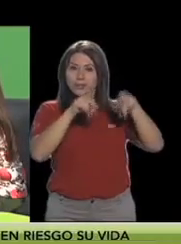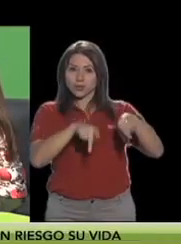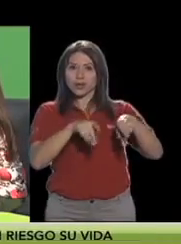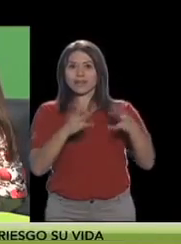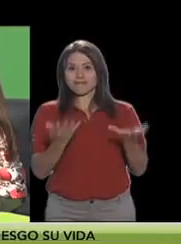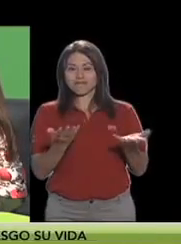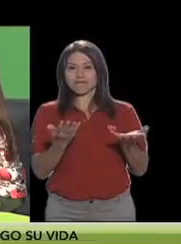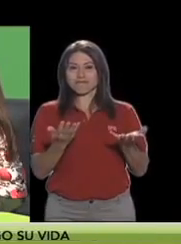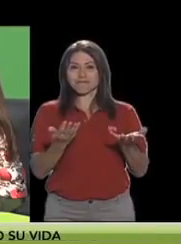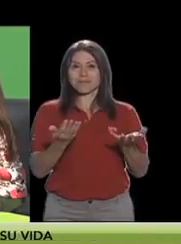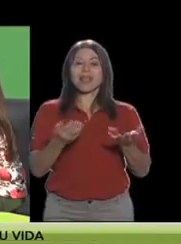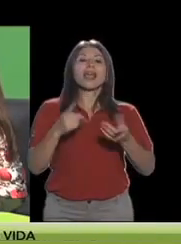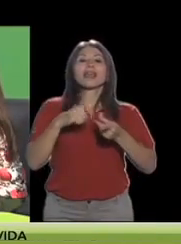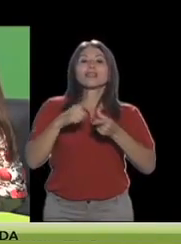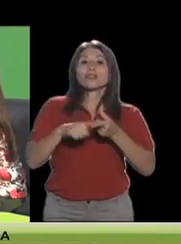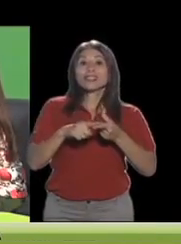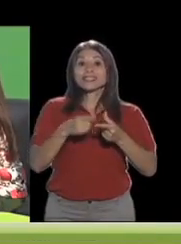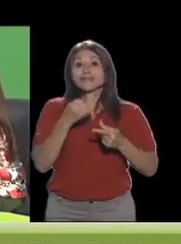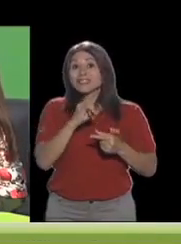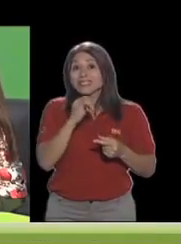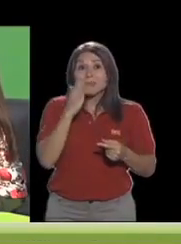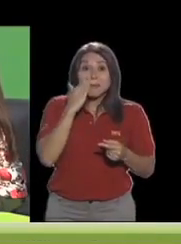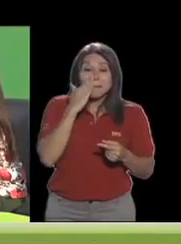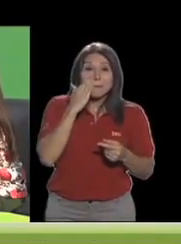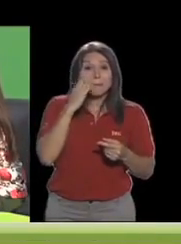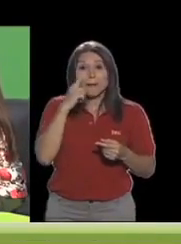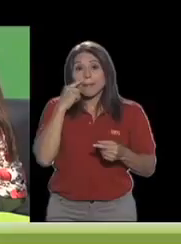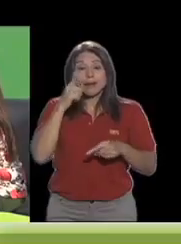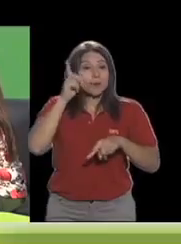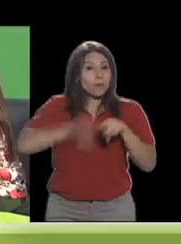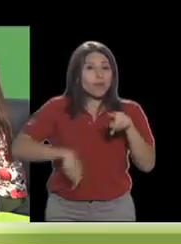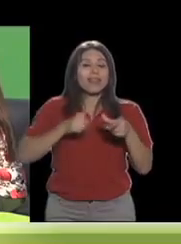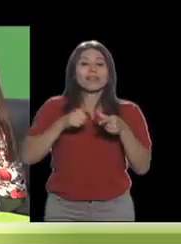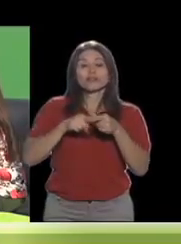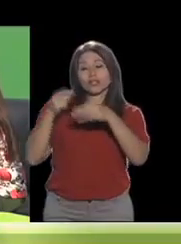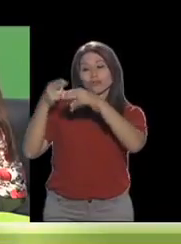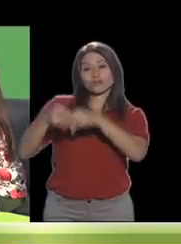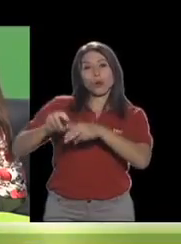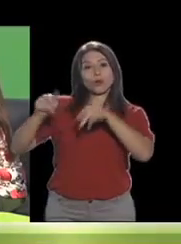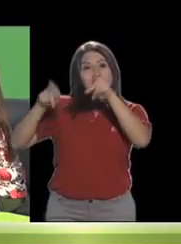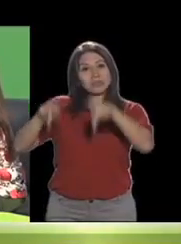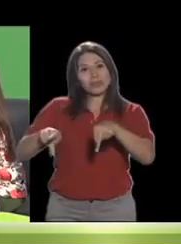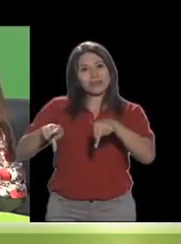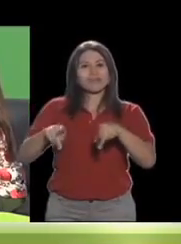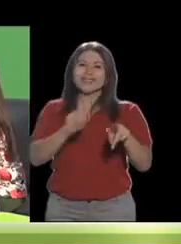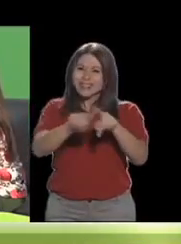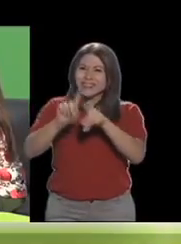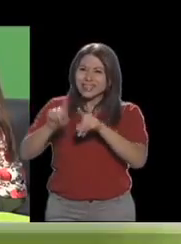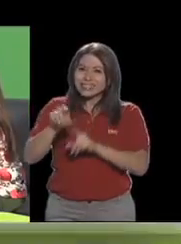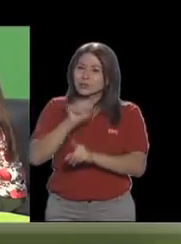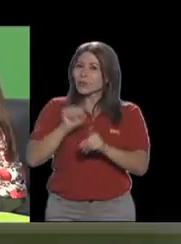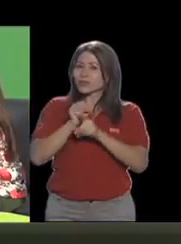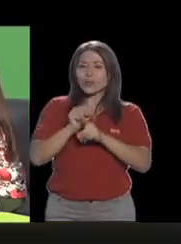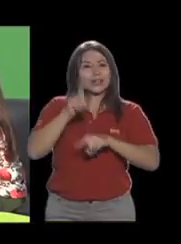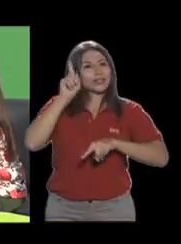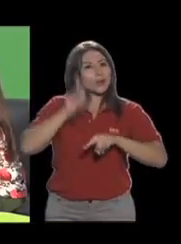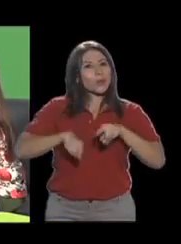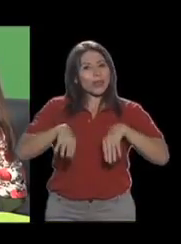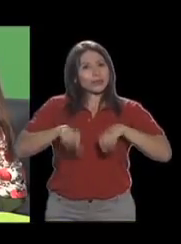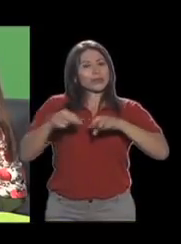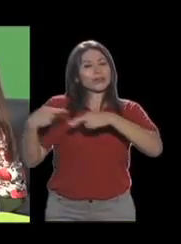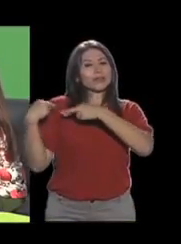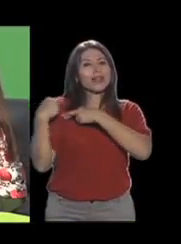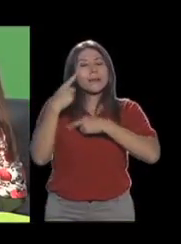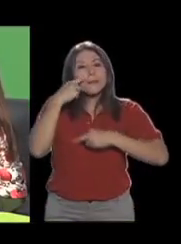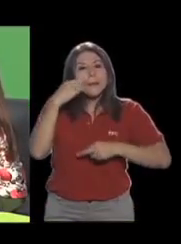su madre, ¿verdad? Cuando no puede ser ninguno de estos, por cuestiones diversas, ¿verdad?, y que se genere un conflicto, se va a